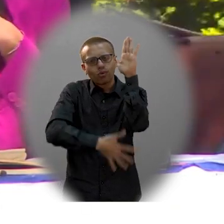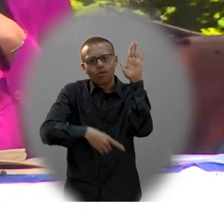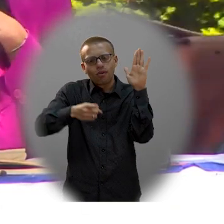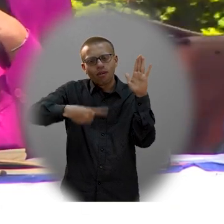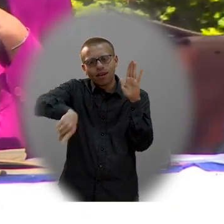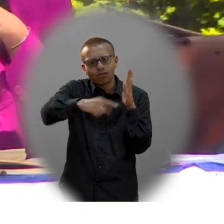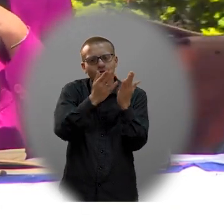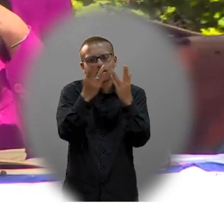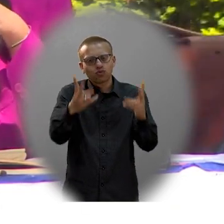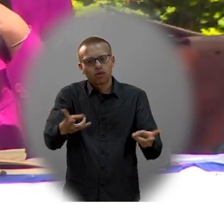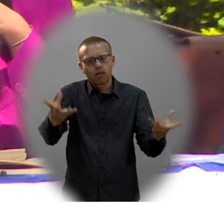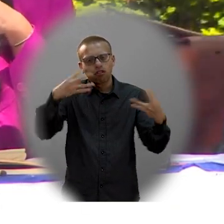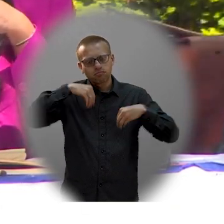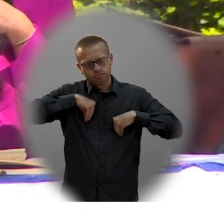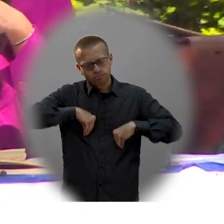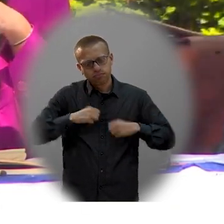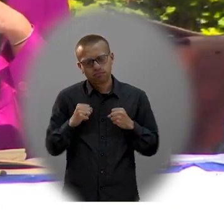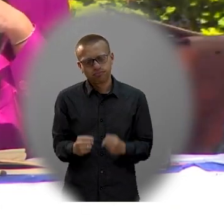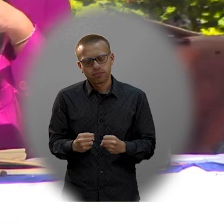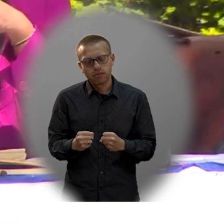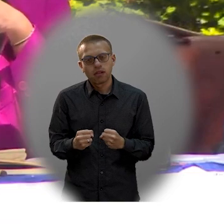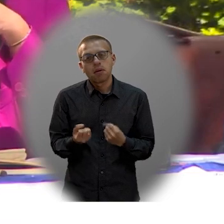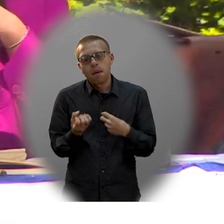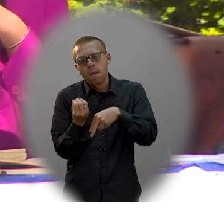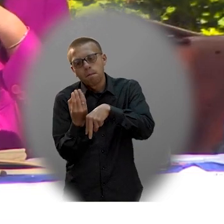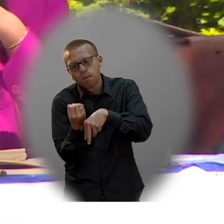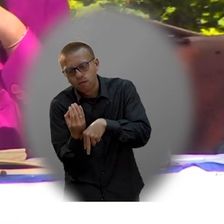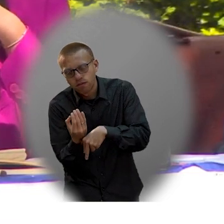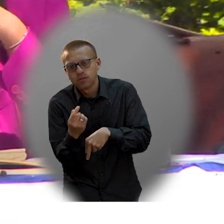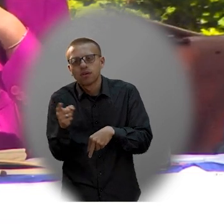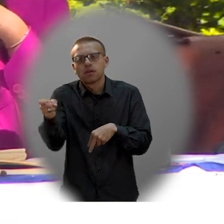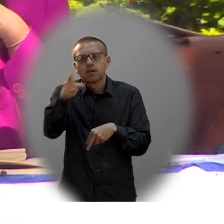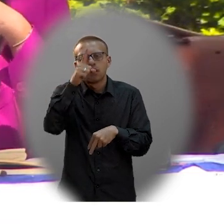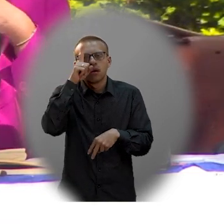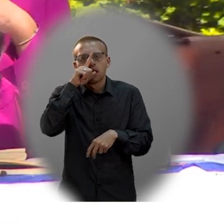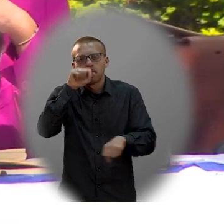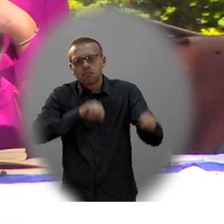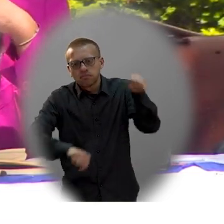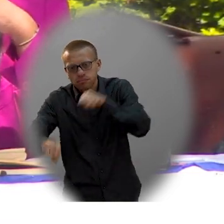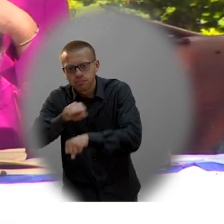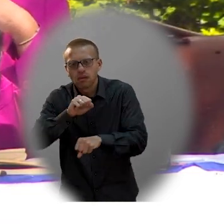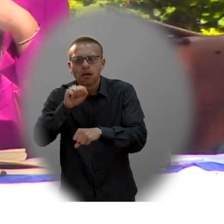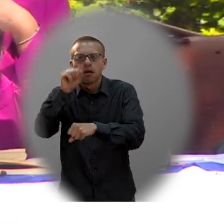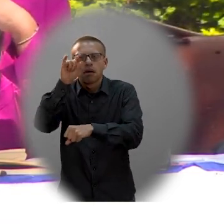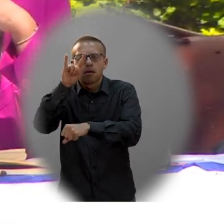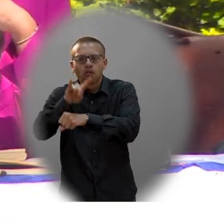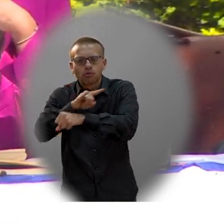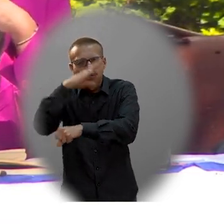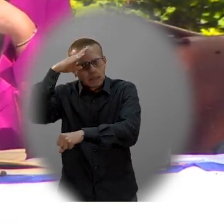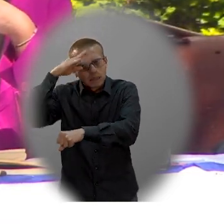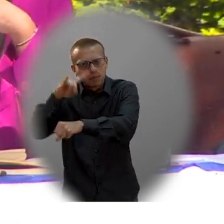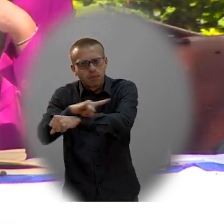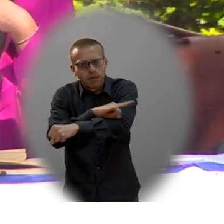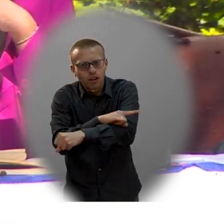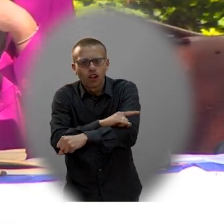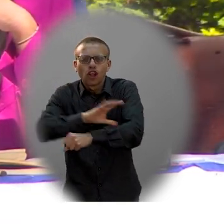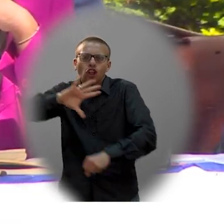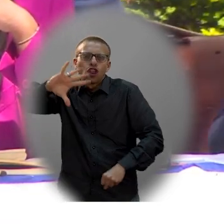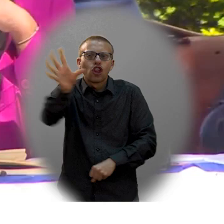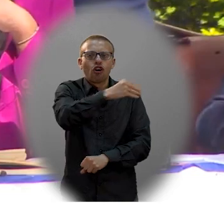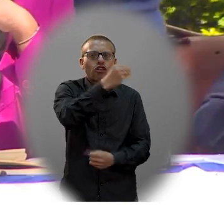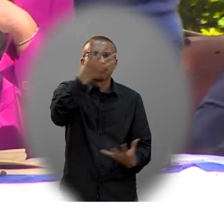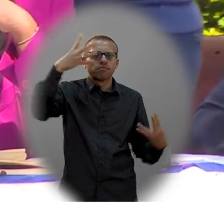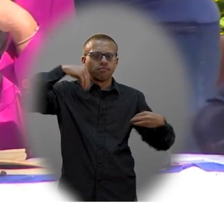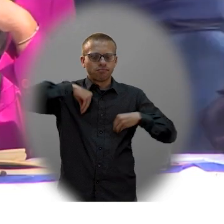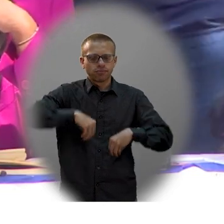por supuesto a que los profesores y los trabajadores y trabajadoras también. Porque a veces parece que esto fuese solo para estudiantes,